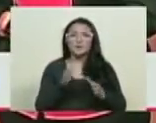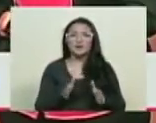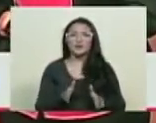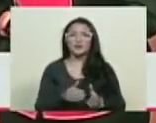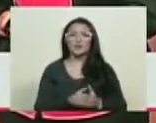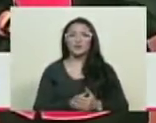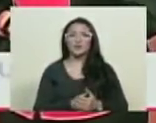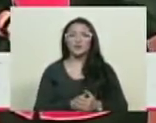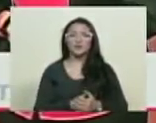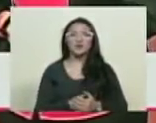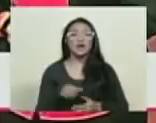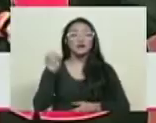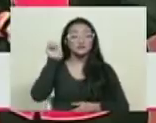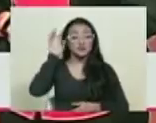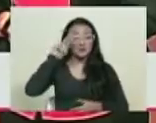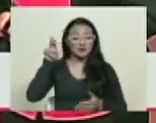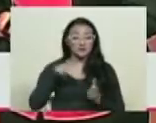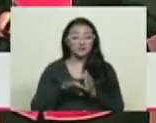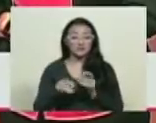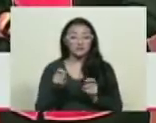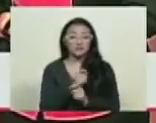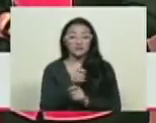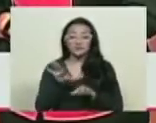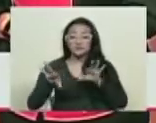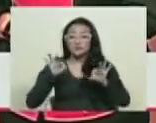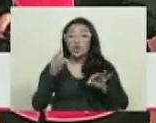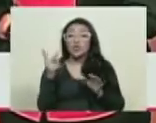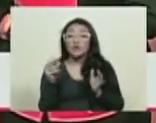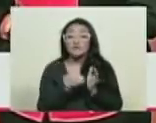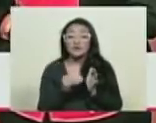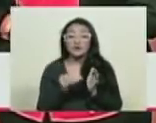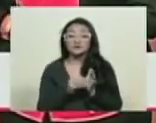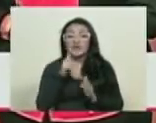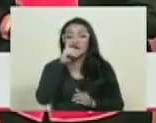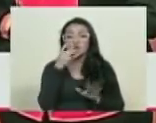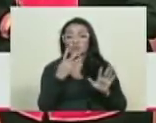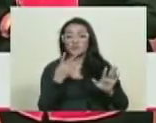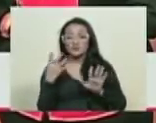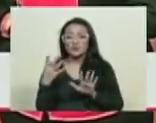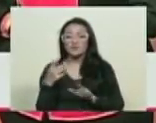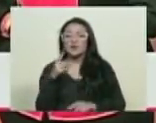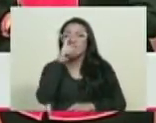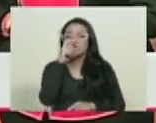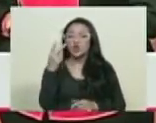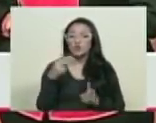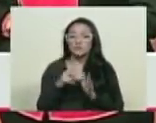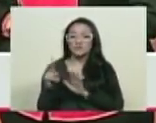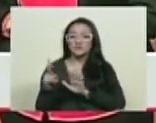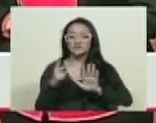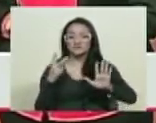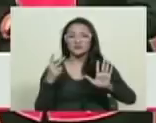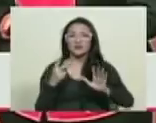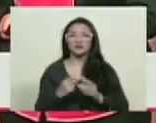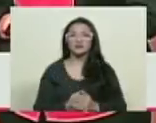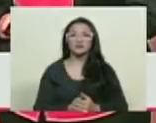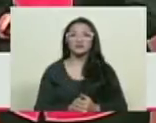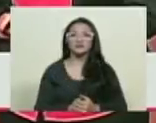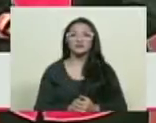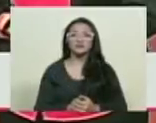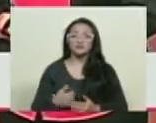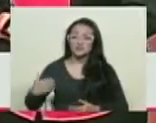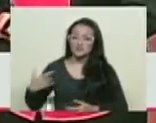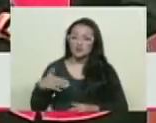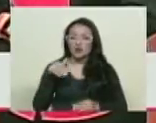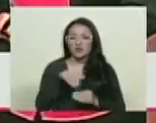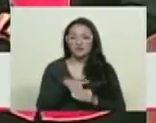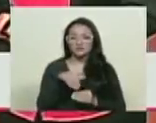asamblea nacional constituyente hemos elegido dos veces en el año 99 en el año 2017 hemos tenido elecciones